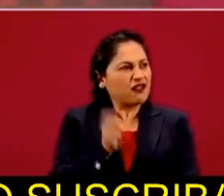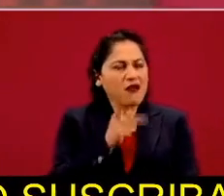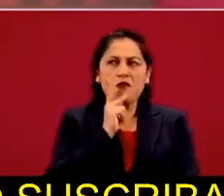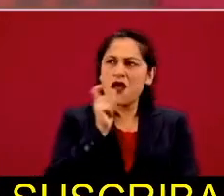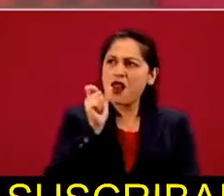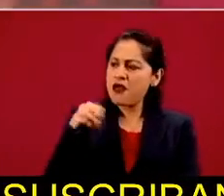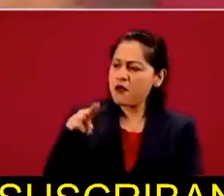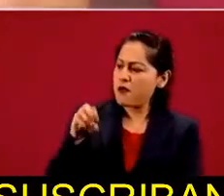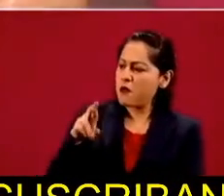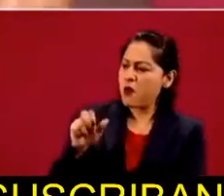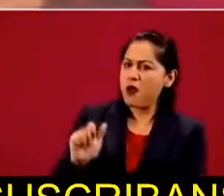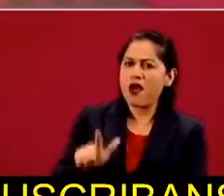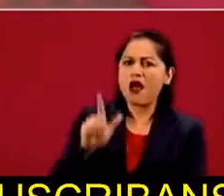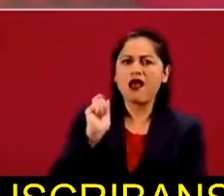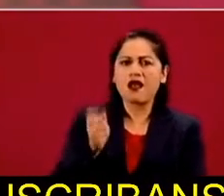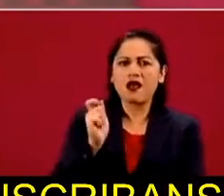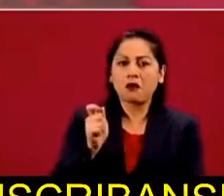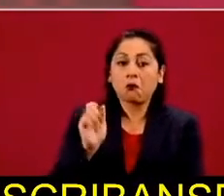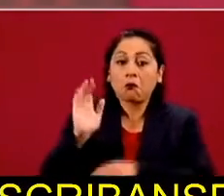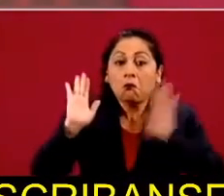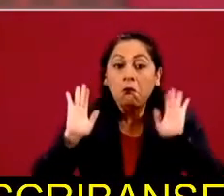y que sirve para pura.